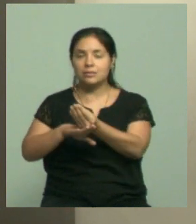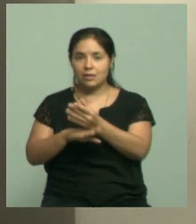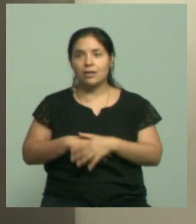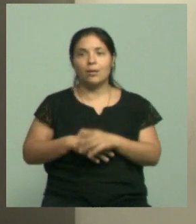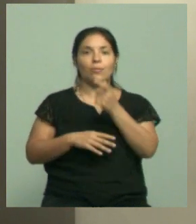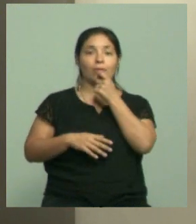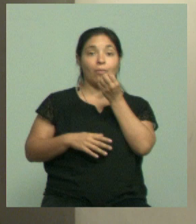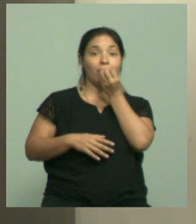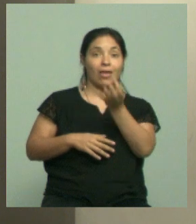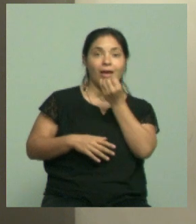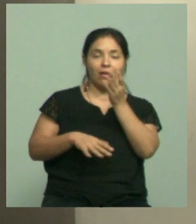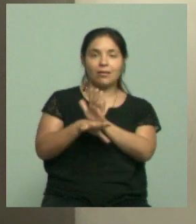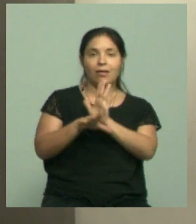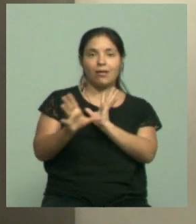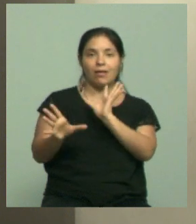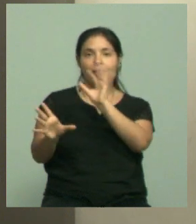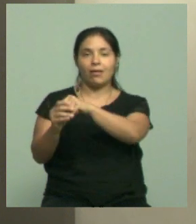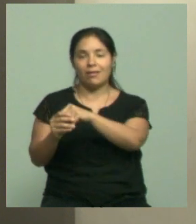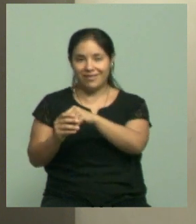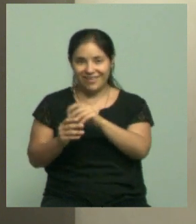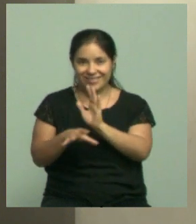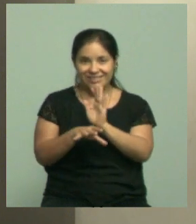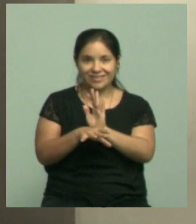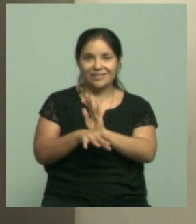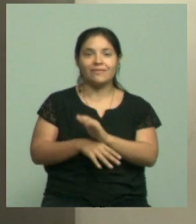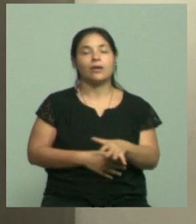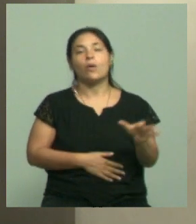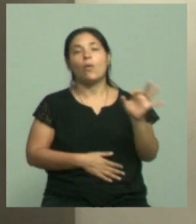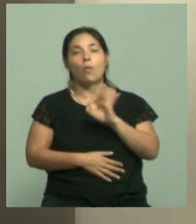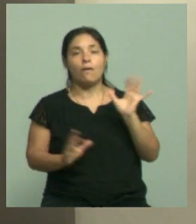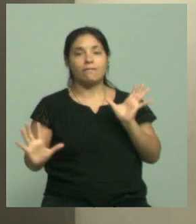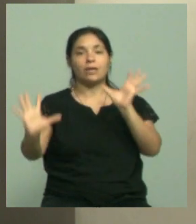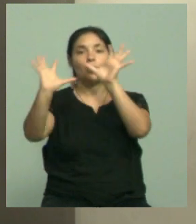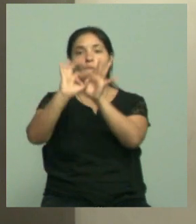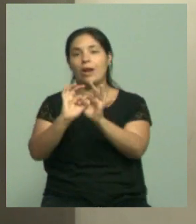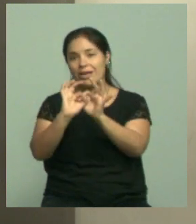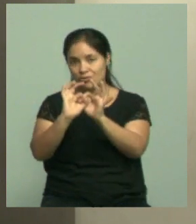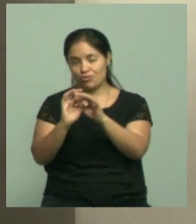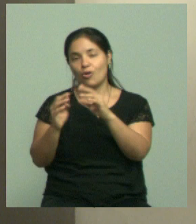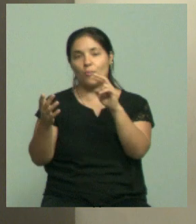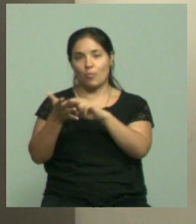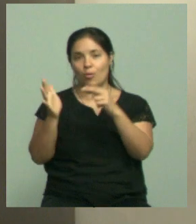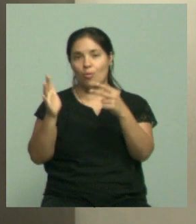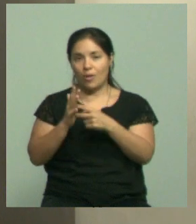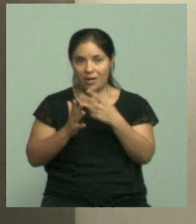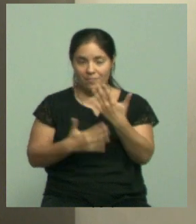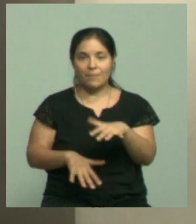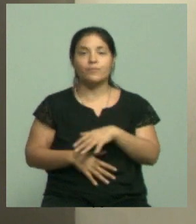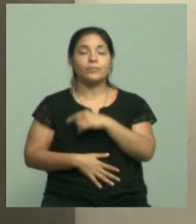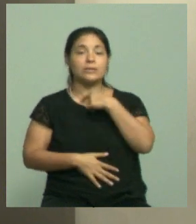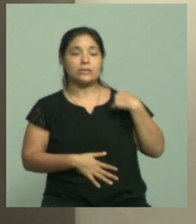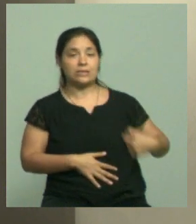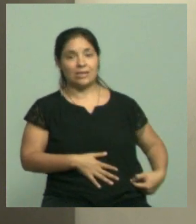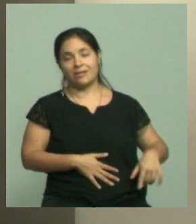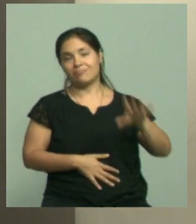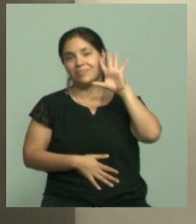implicaría un mayor involucramiento, si es que no una vinculación explícita con el conflicto. Entonces, por ejemplo, China,